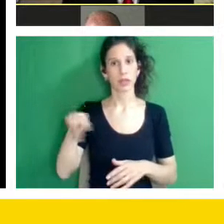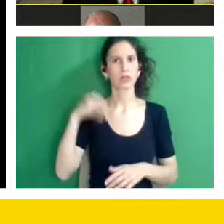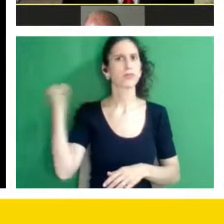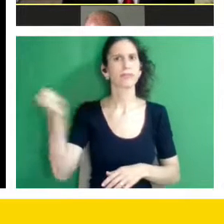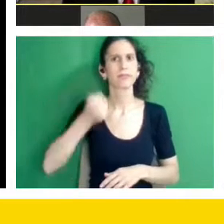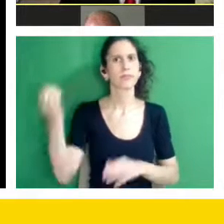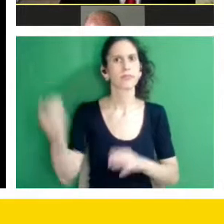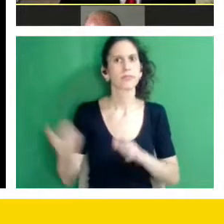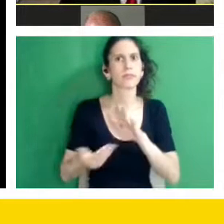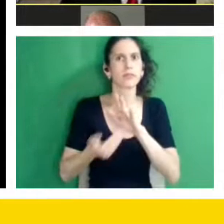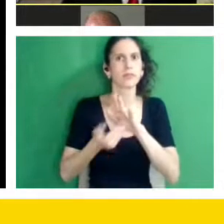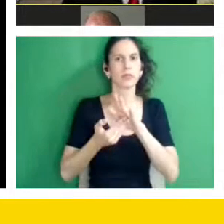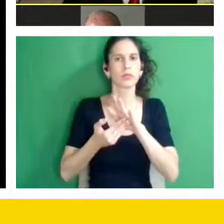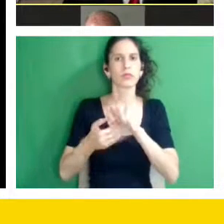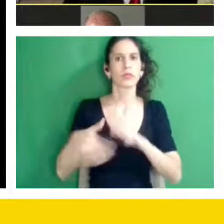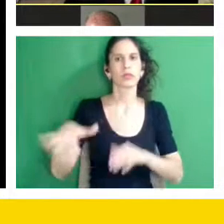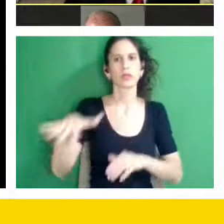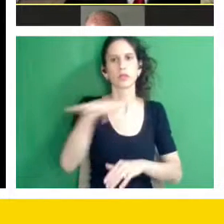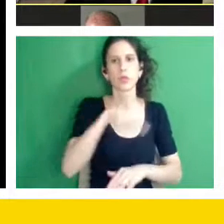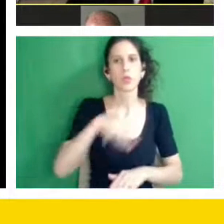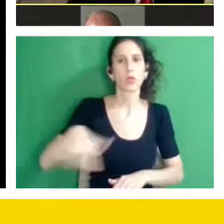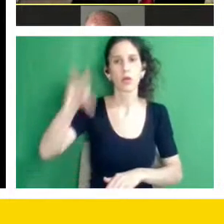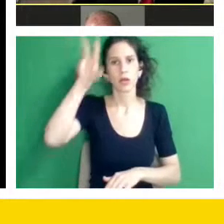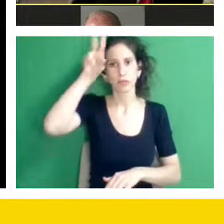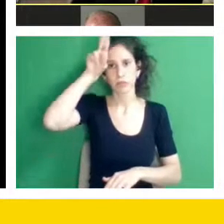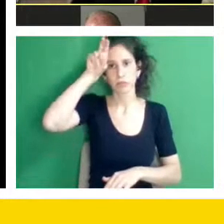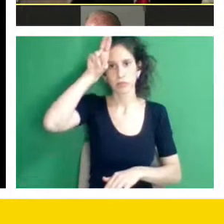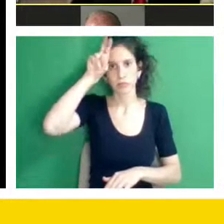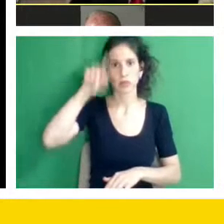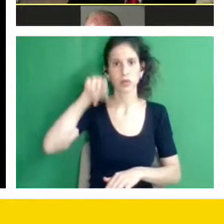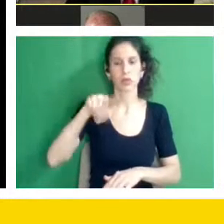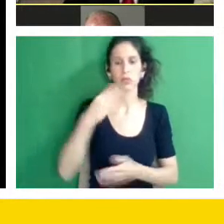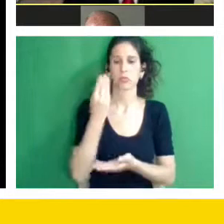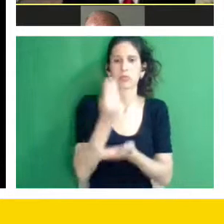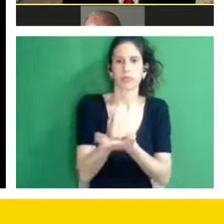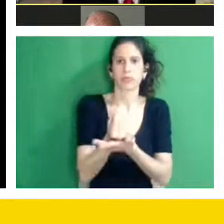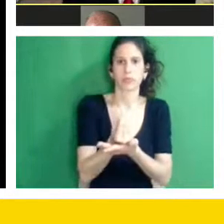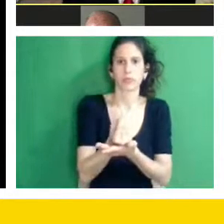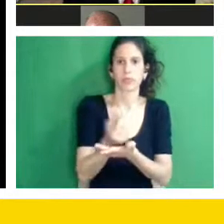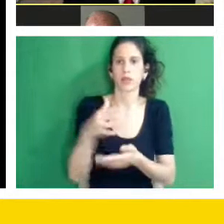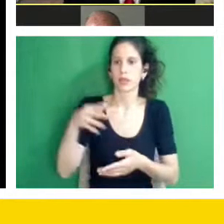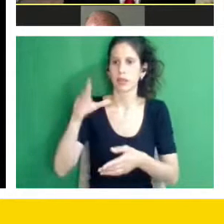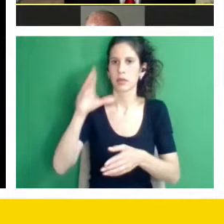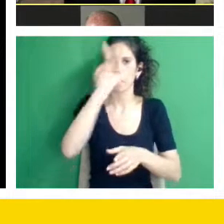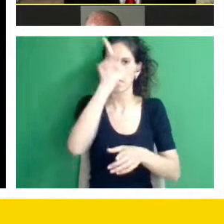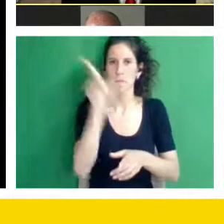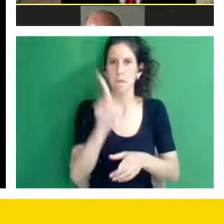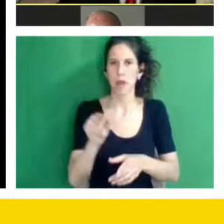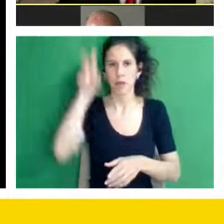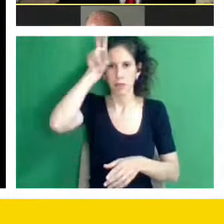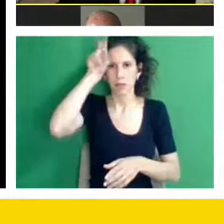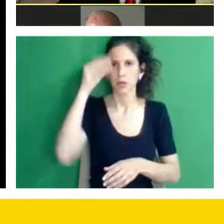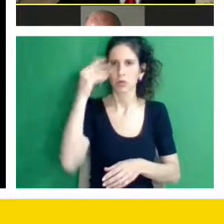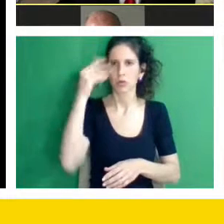Discapacidad, que si bien tiene representantes en las diversas regiones del país, su acción es muy